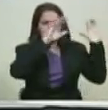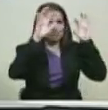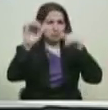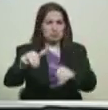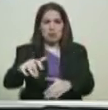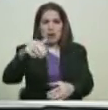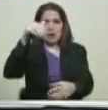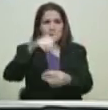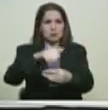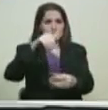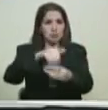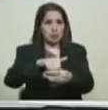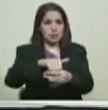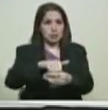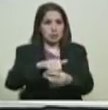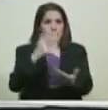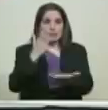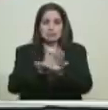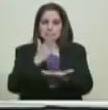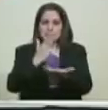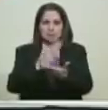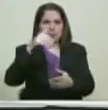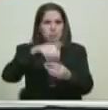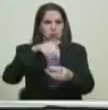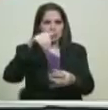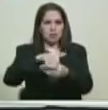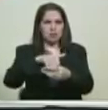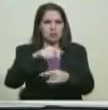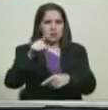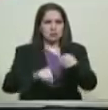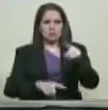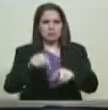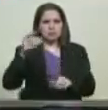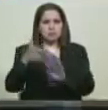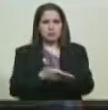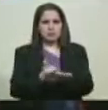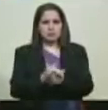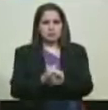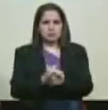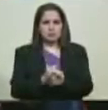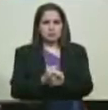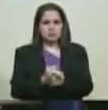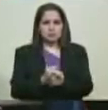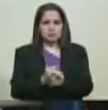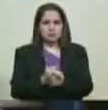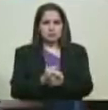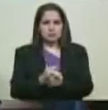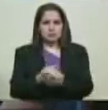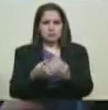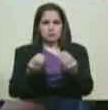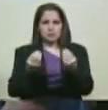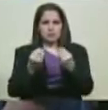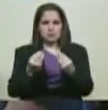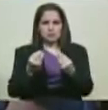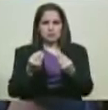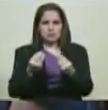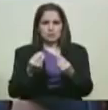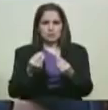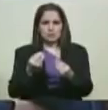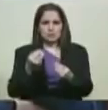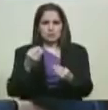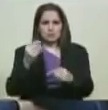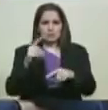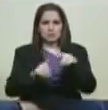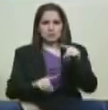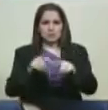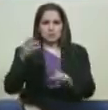gente votando. Votando, votando, a las 5 de la mañana, a las 10 de la mañana, a las 2 de la tarde, a